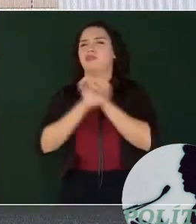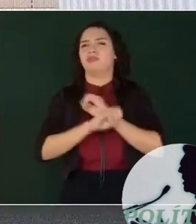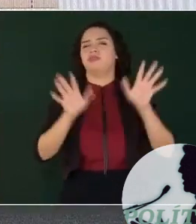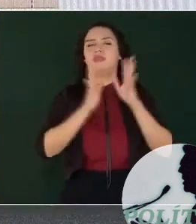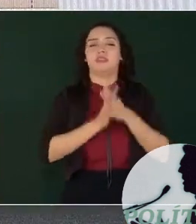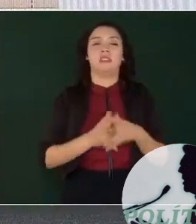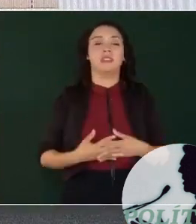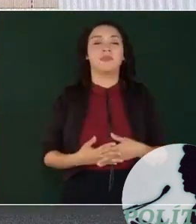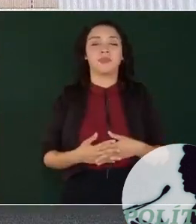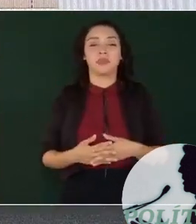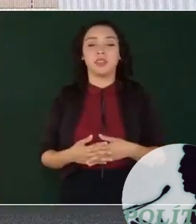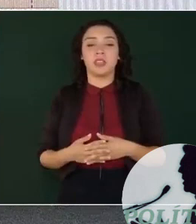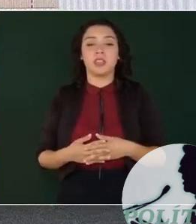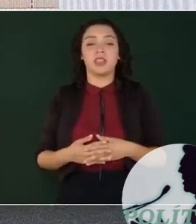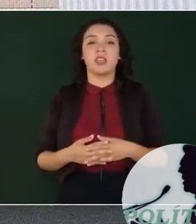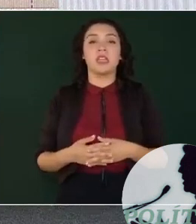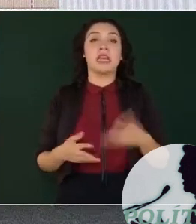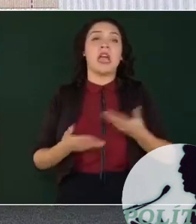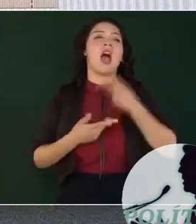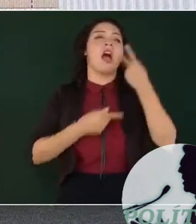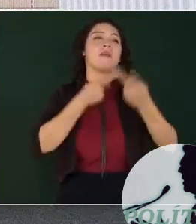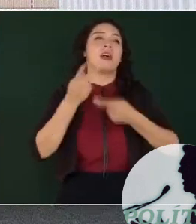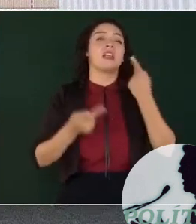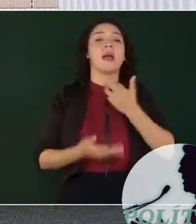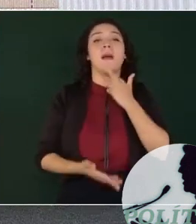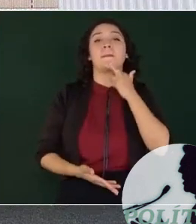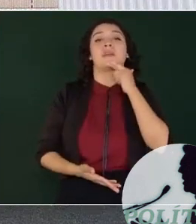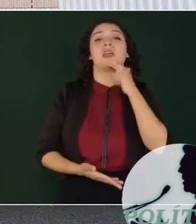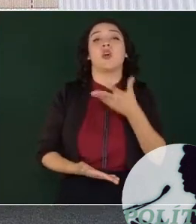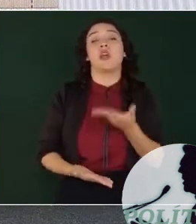hablaba de que estaban mejor